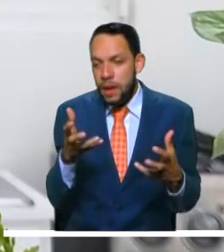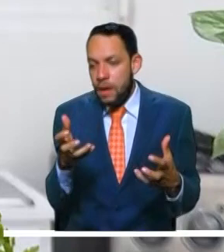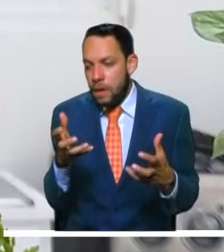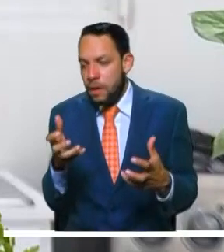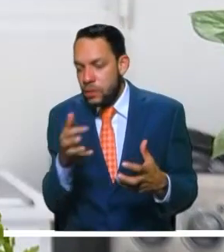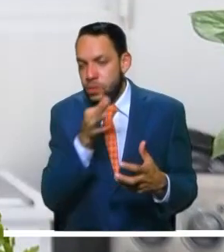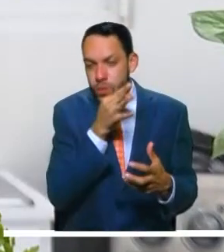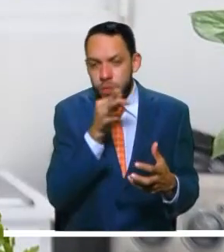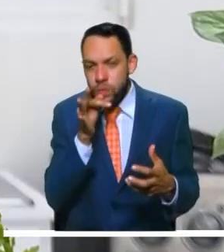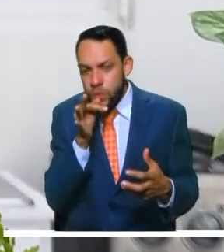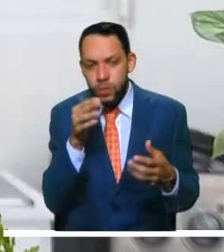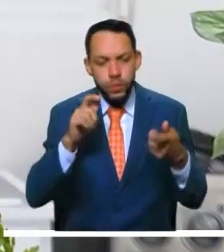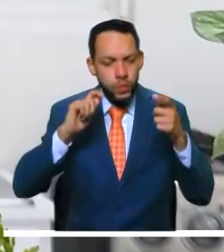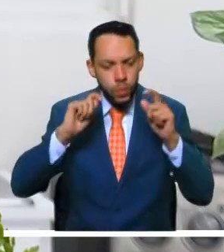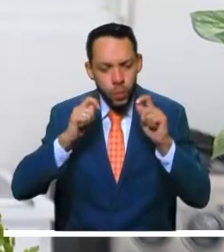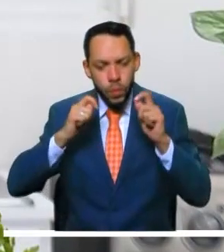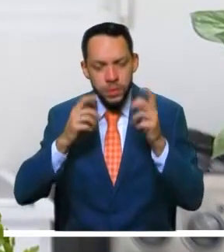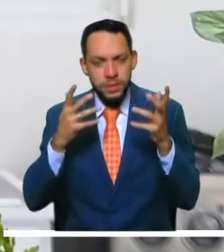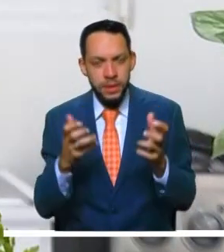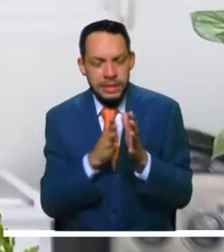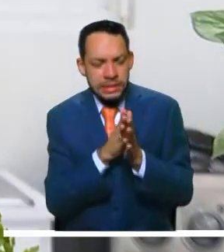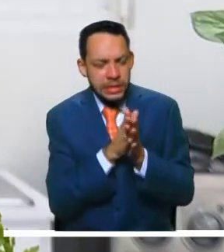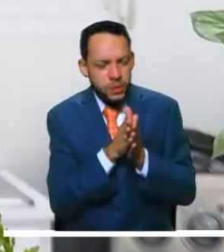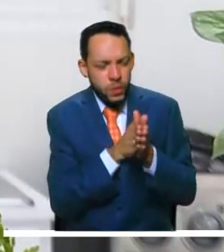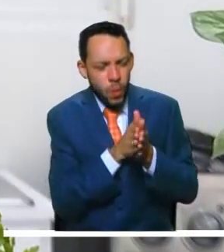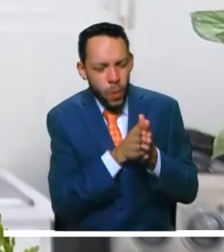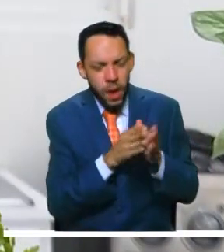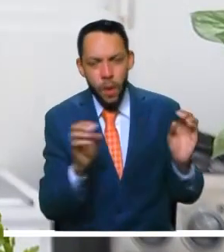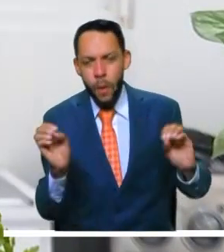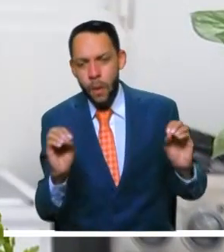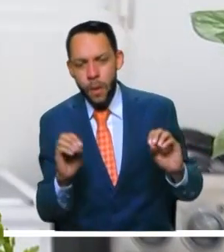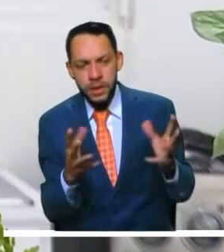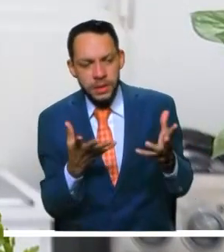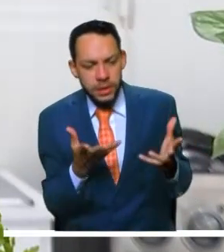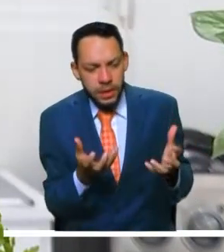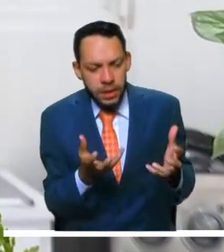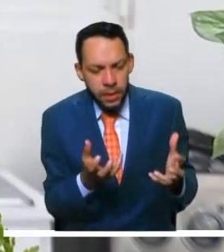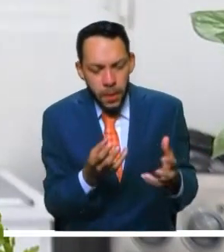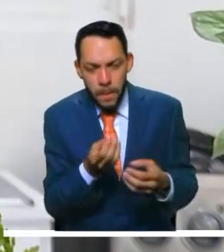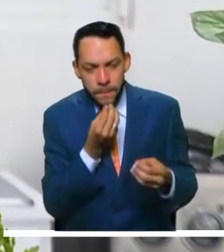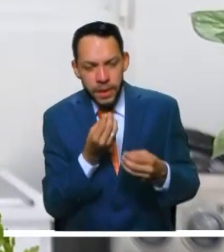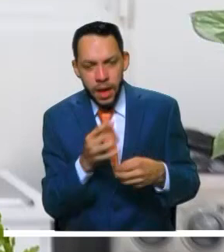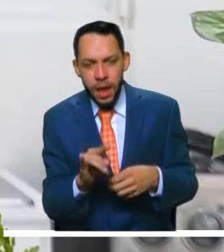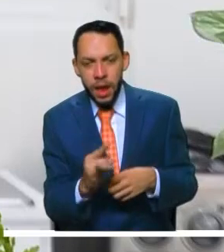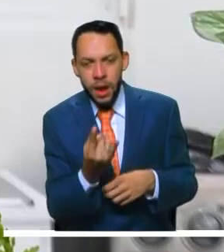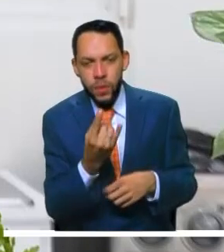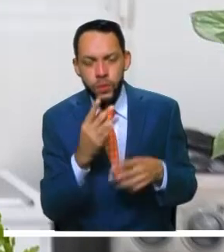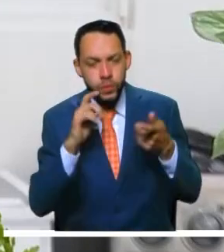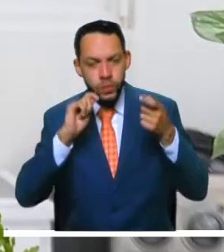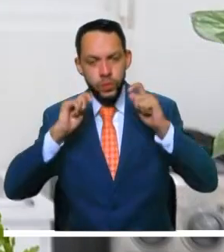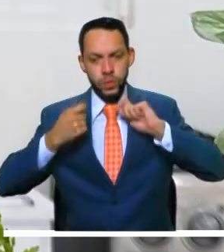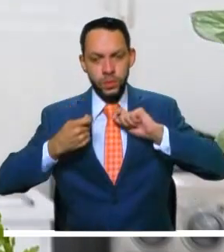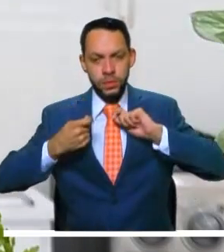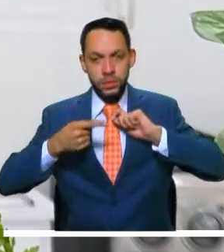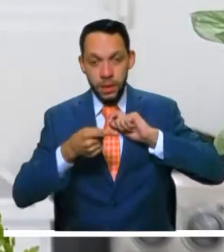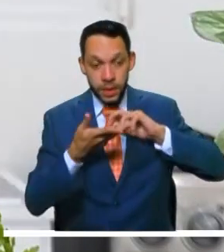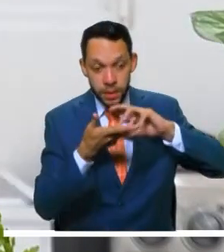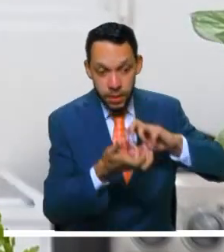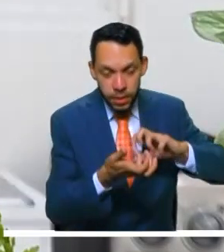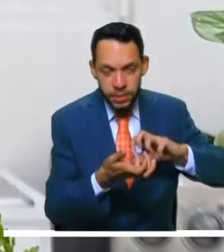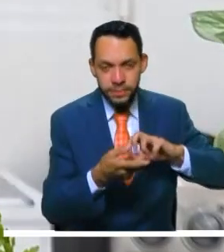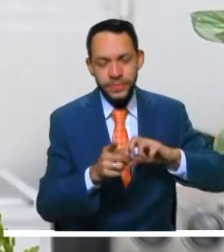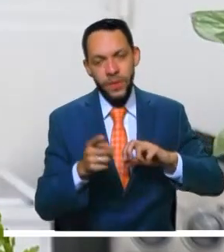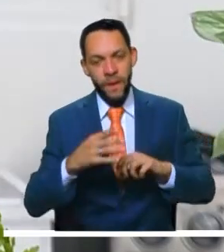estoy desesperado por un pedazo de chocolate. Es que yo quiero comerme algo que sea dulce. No es porque quiera, es porque